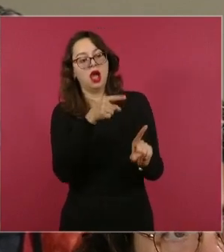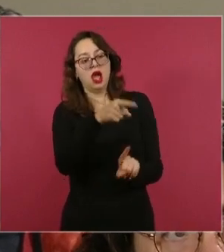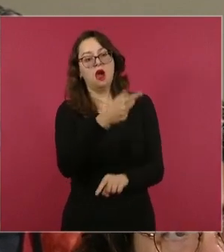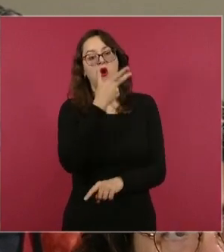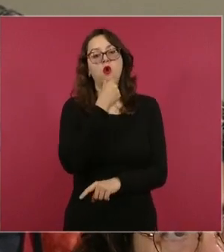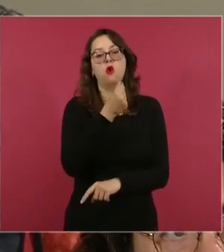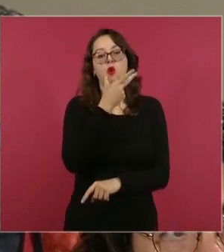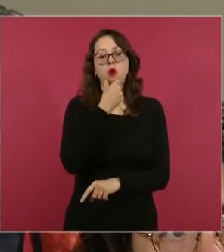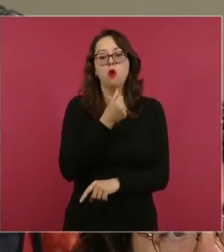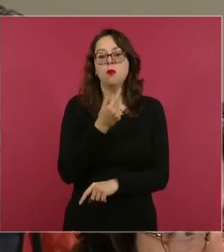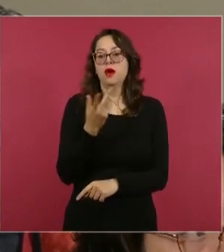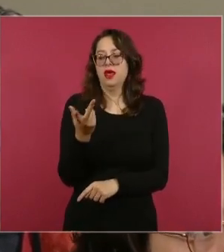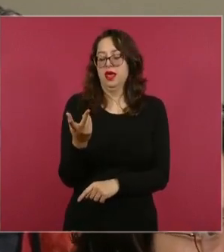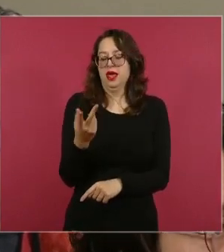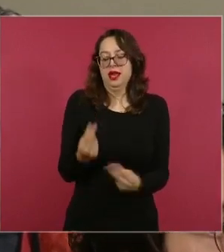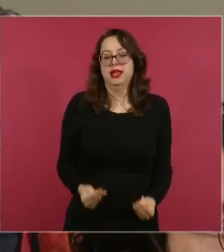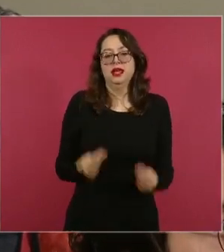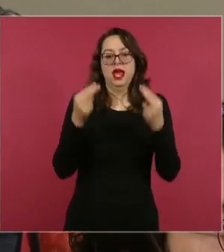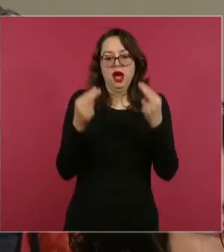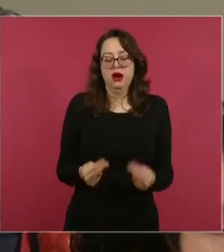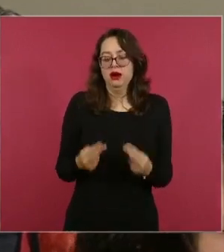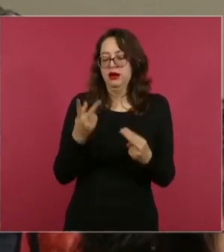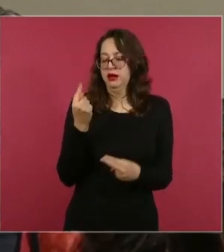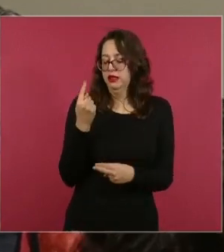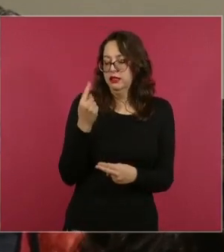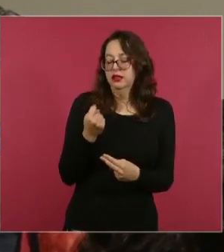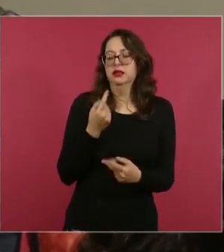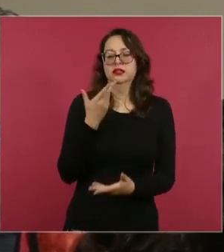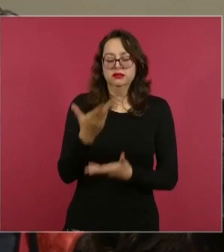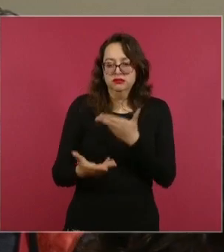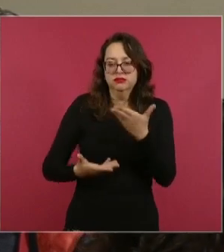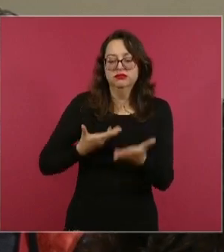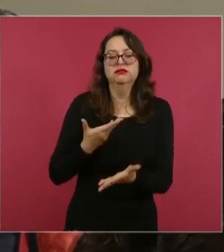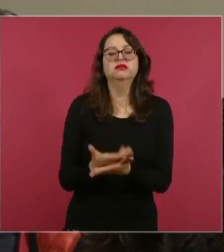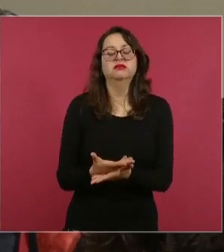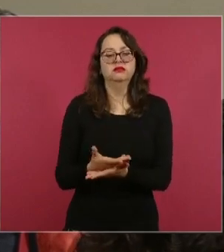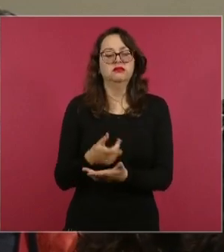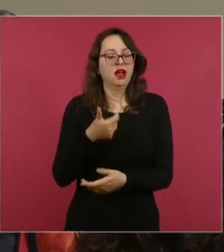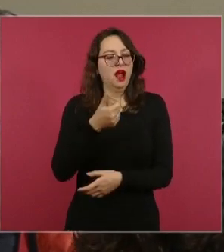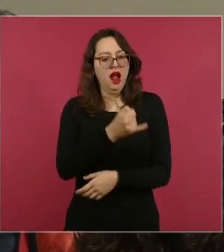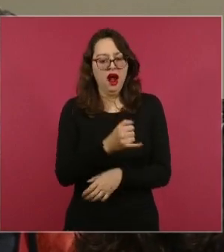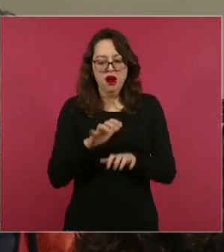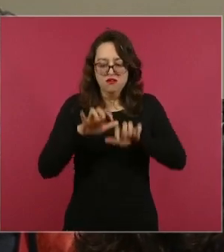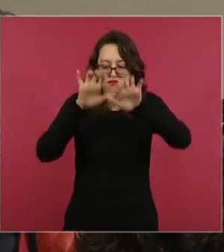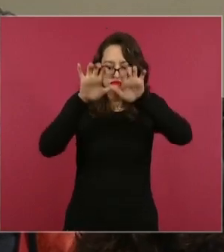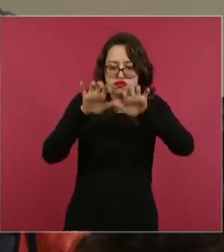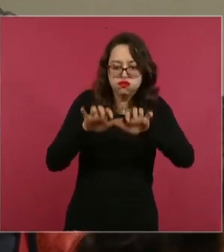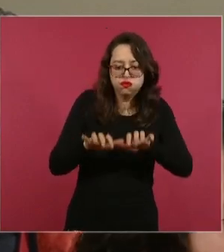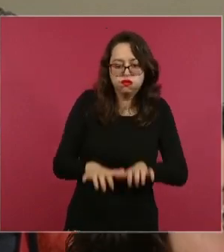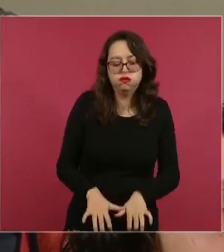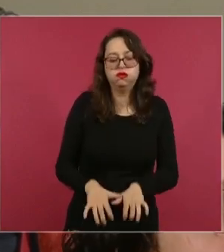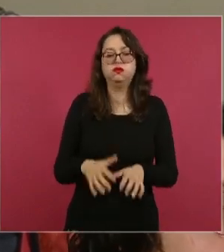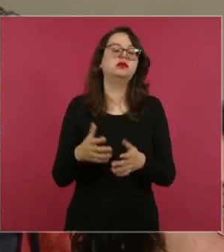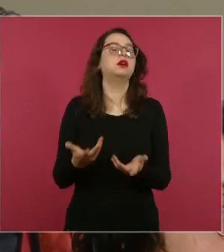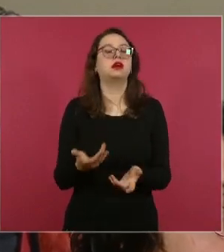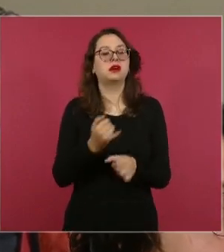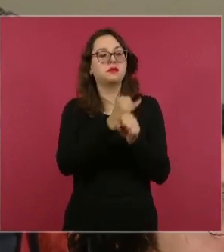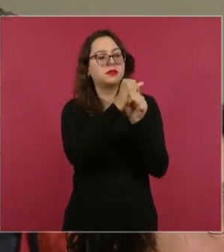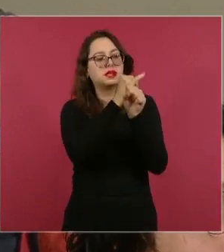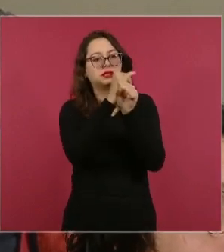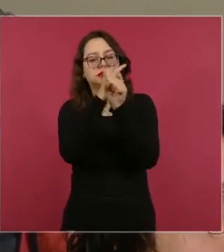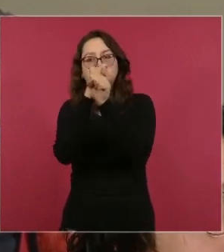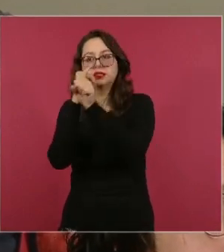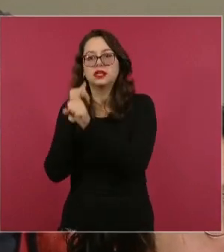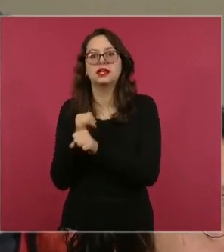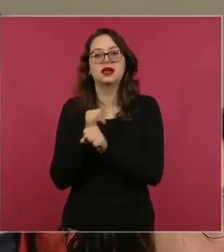todo era un negocio No un servicio público concesionado así lo redacta el especialista en análisis